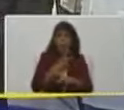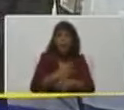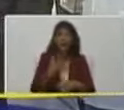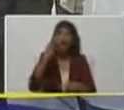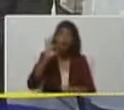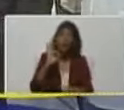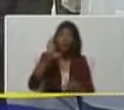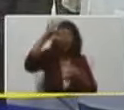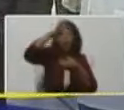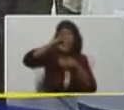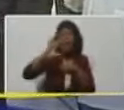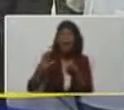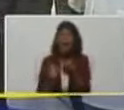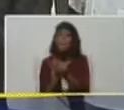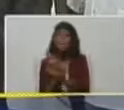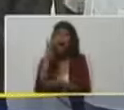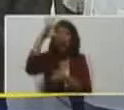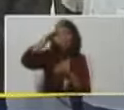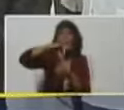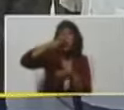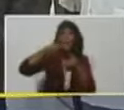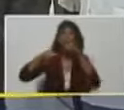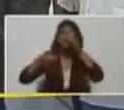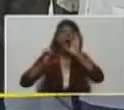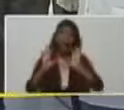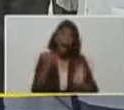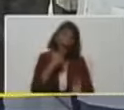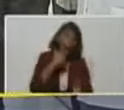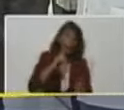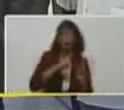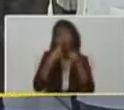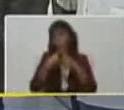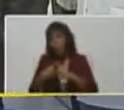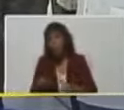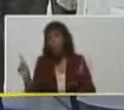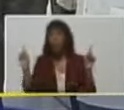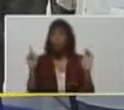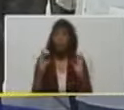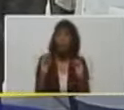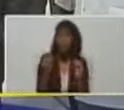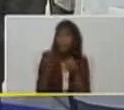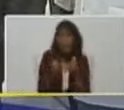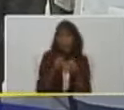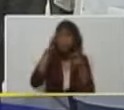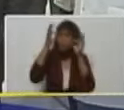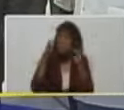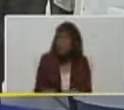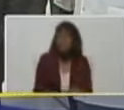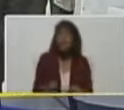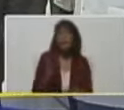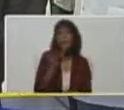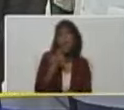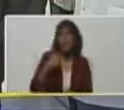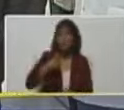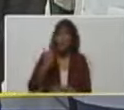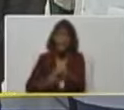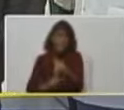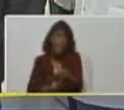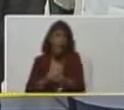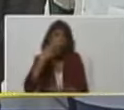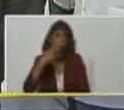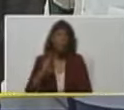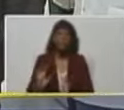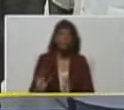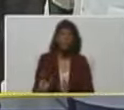natural, dentro de terapia alternativa, que son muy, pero muy efectivas. Nosotros estamos